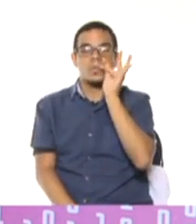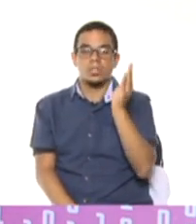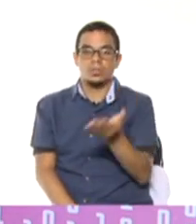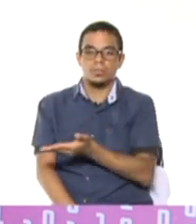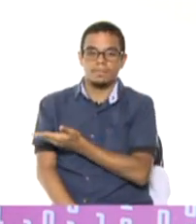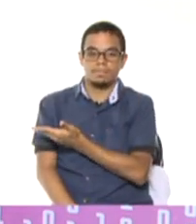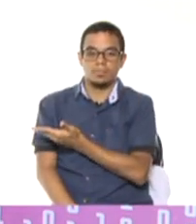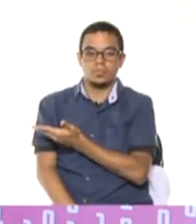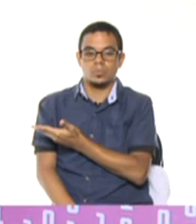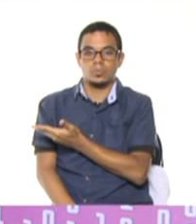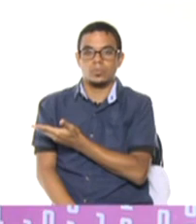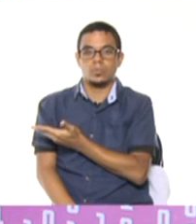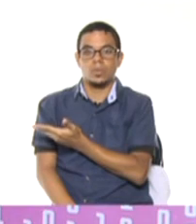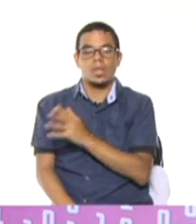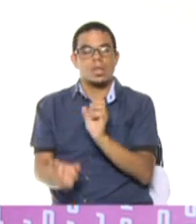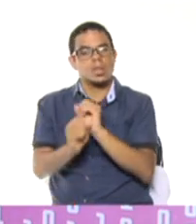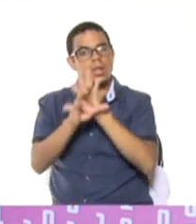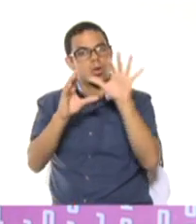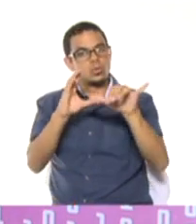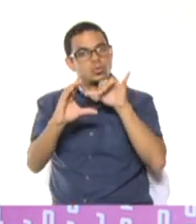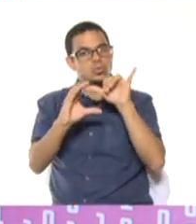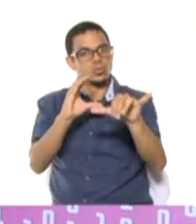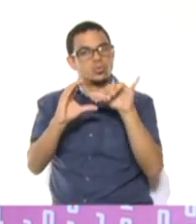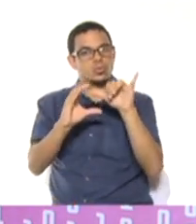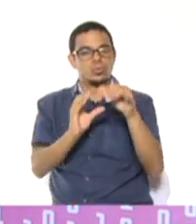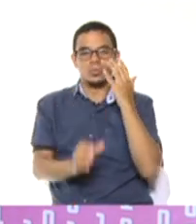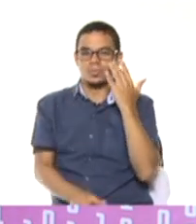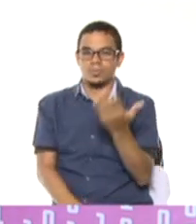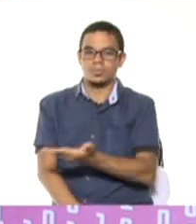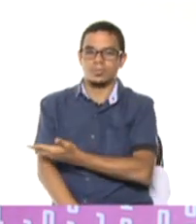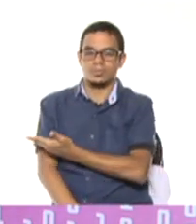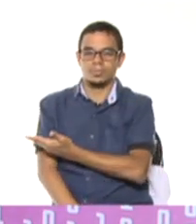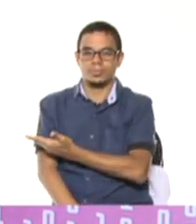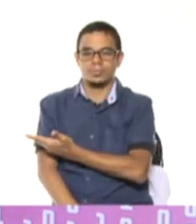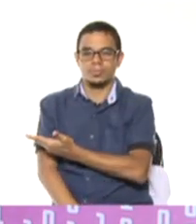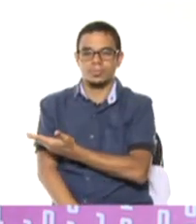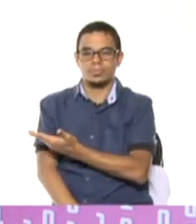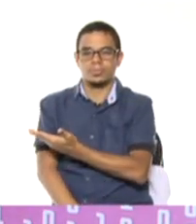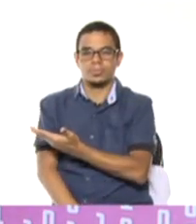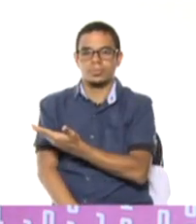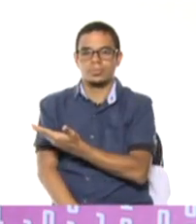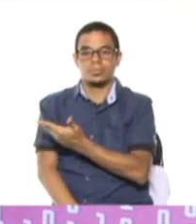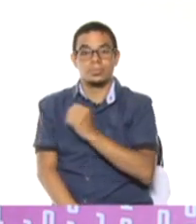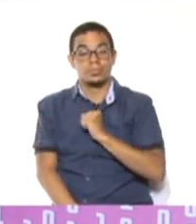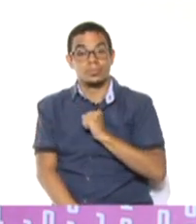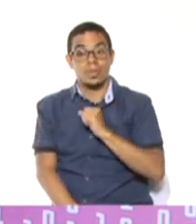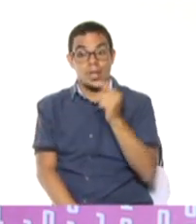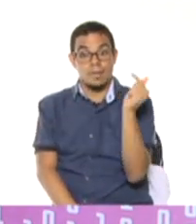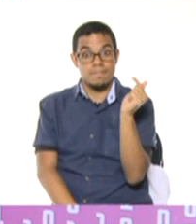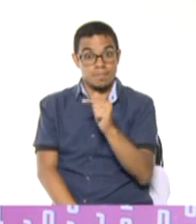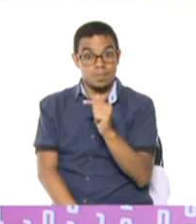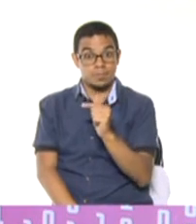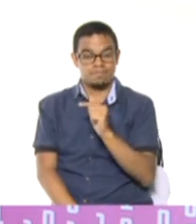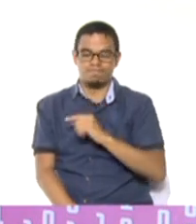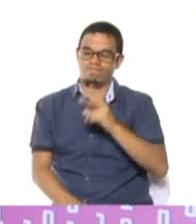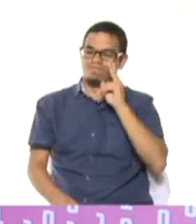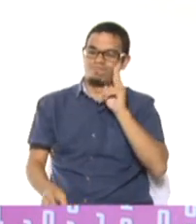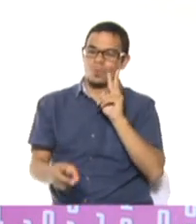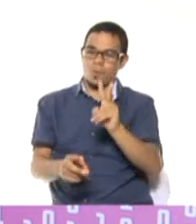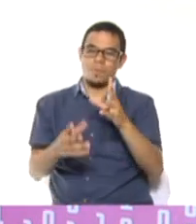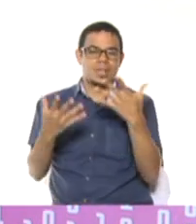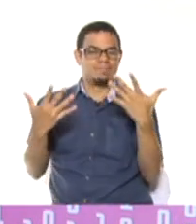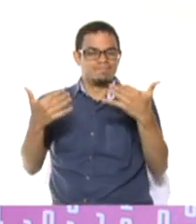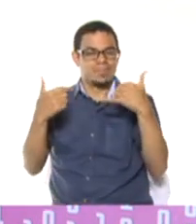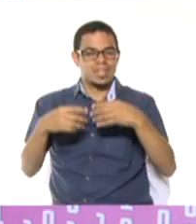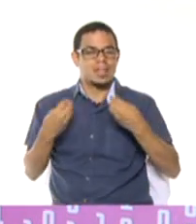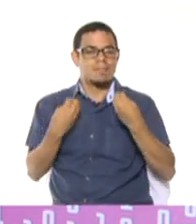Vive Televisión y por supuesto nuestro canal de YouTube Venezuela, Vive TV Oficial, para que por allí vean toda la programación que